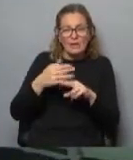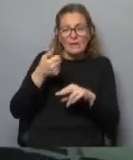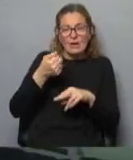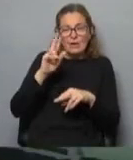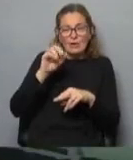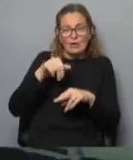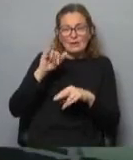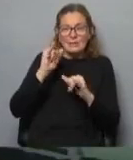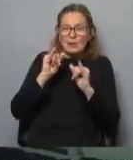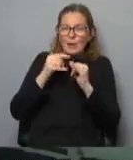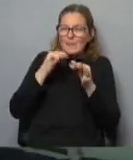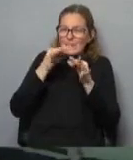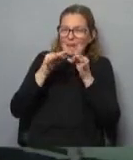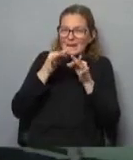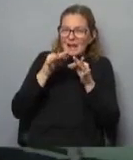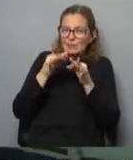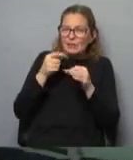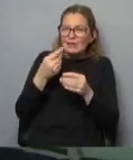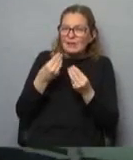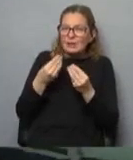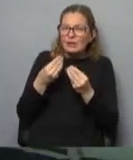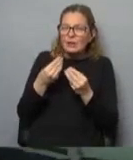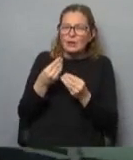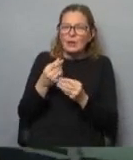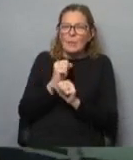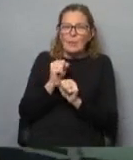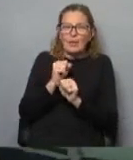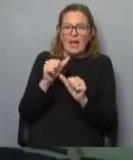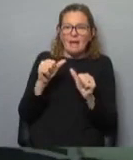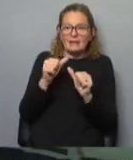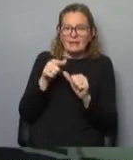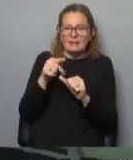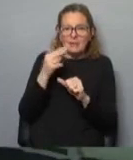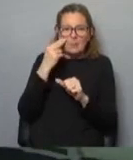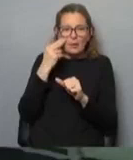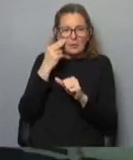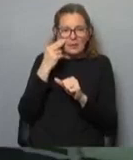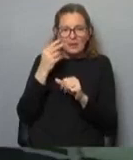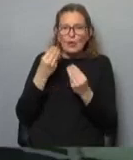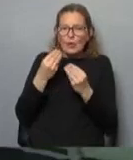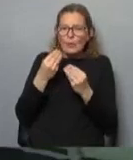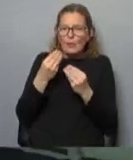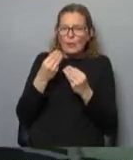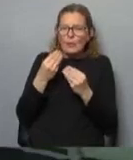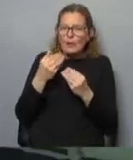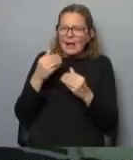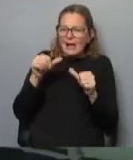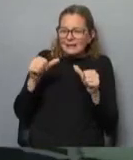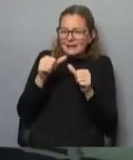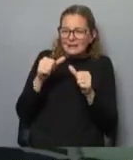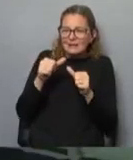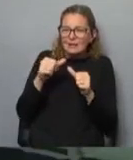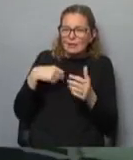pero explicando bueno cuáles son las consecuencias que tiene este hecho y cómo debería procesarse en